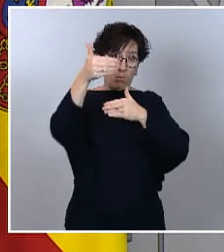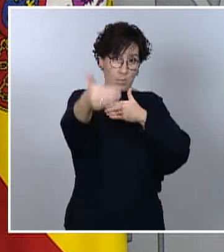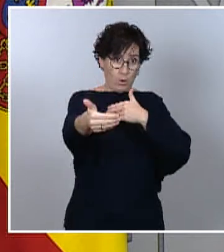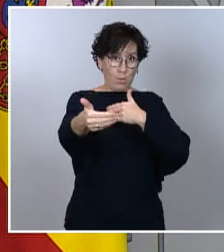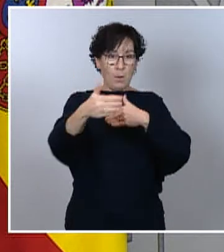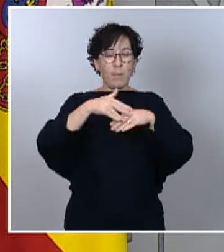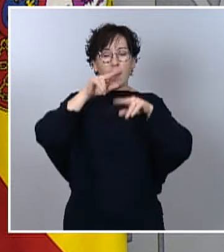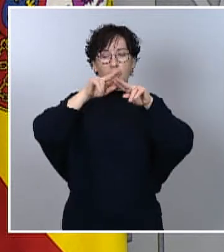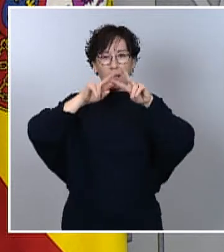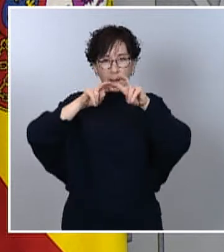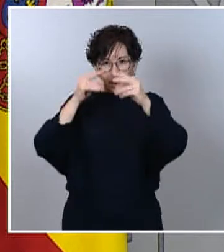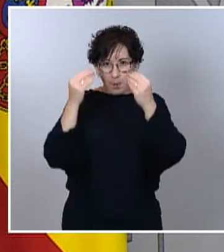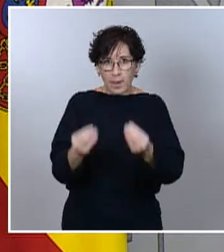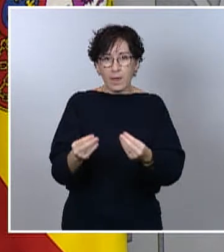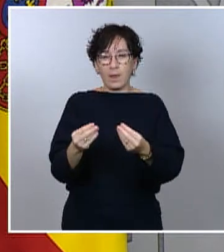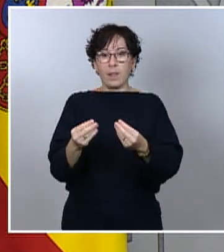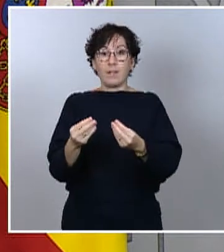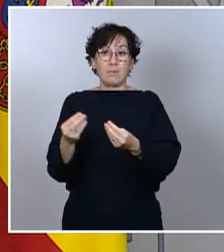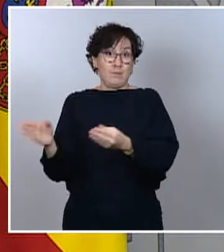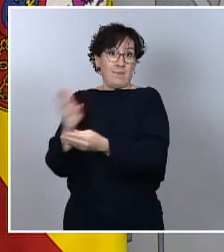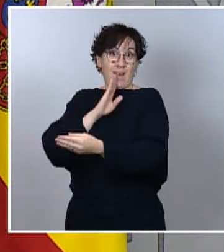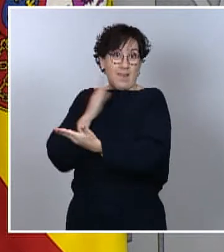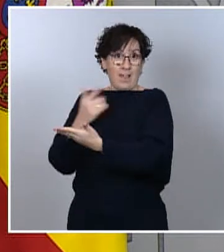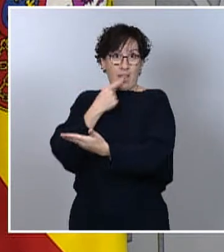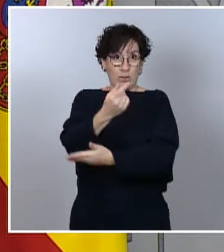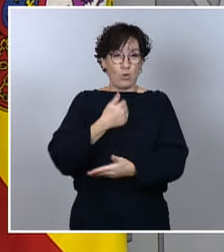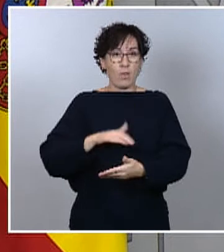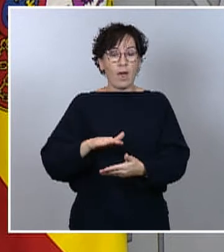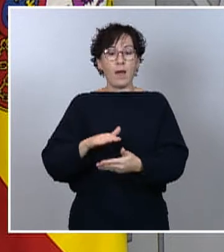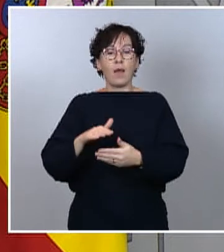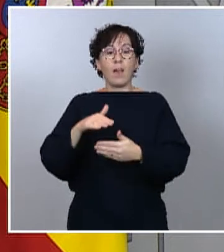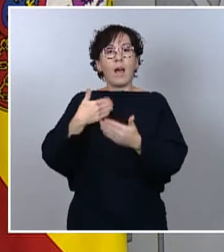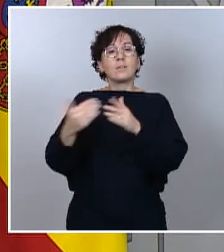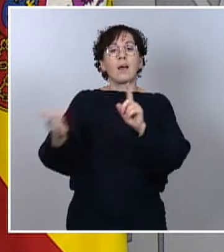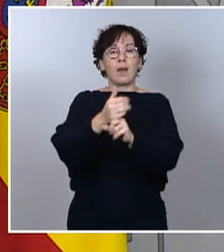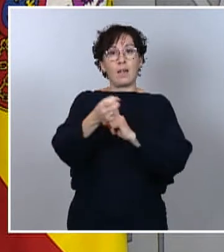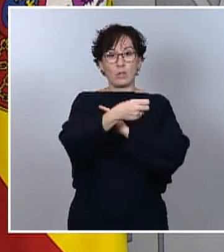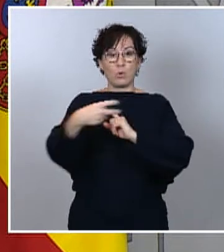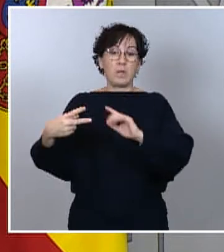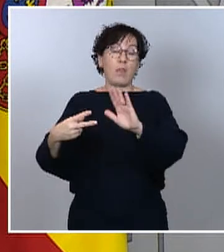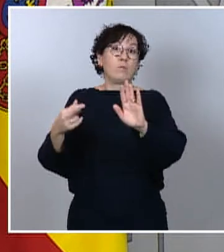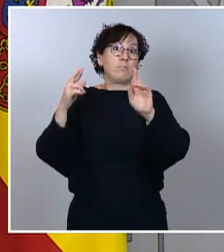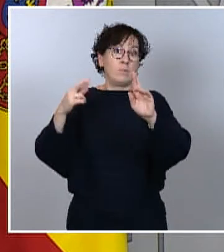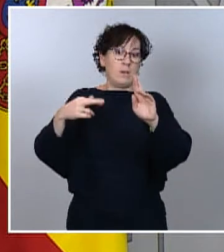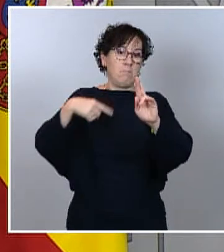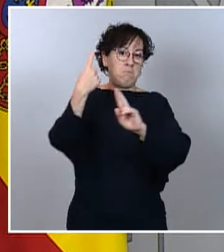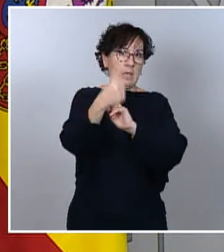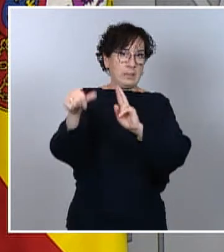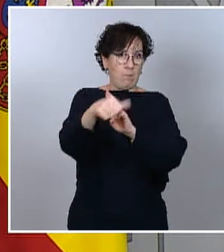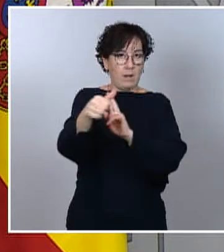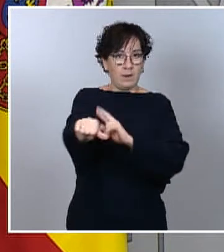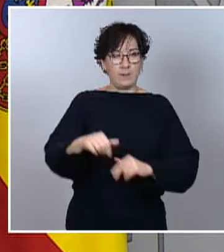como decía el secretario general, esperamos tener los resultados disponibles en unas pocas semanas. En el momento